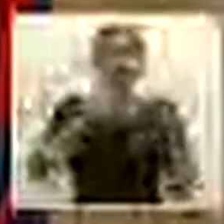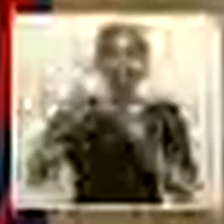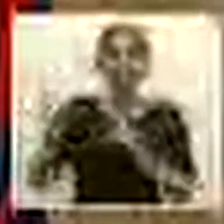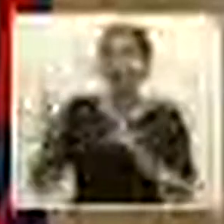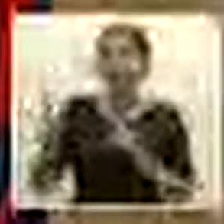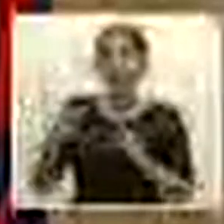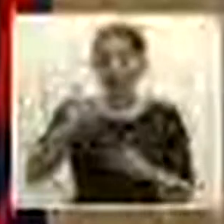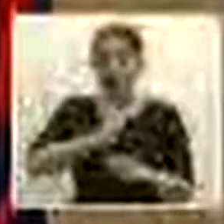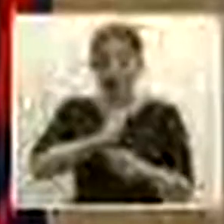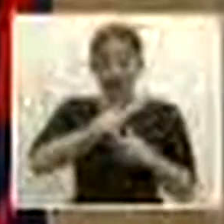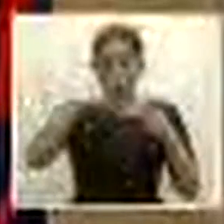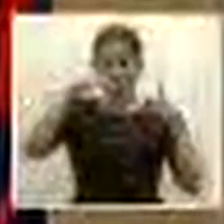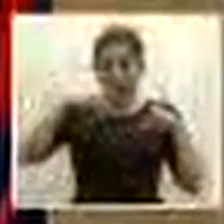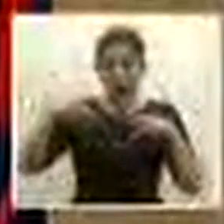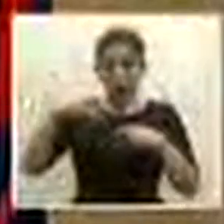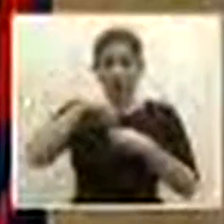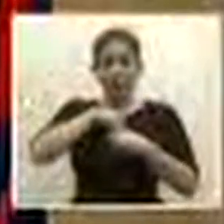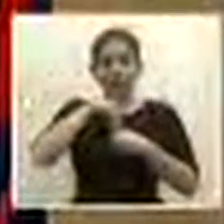personas no tienen